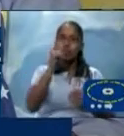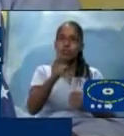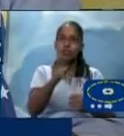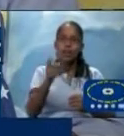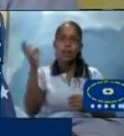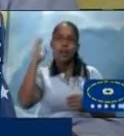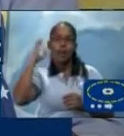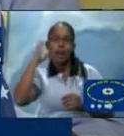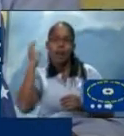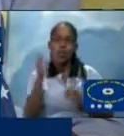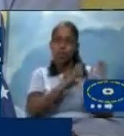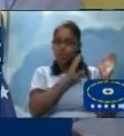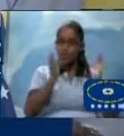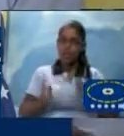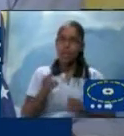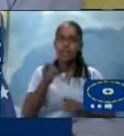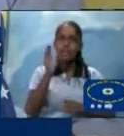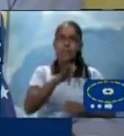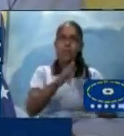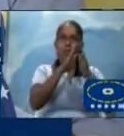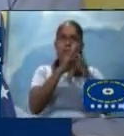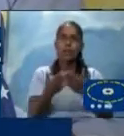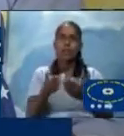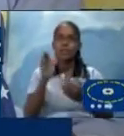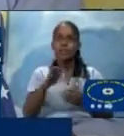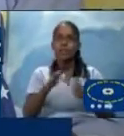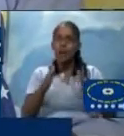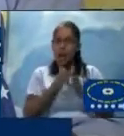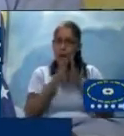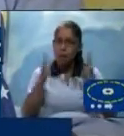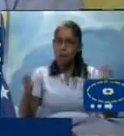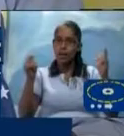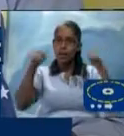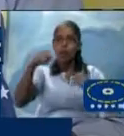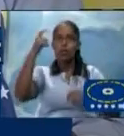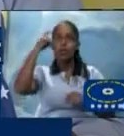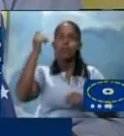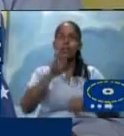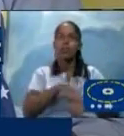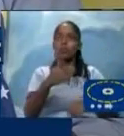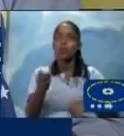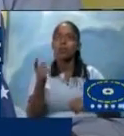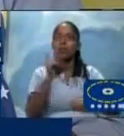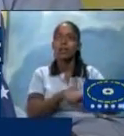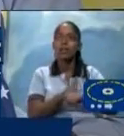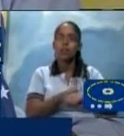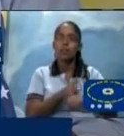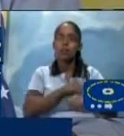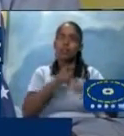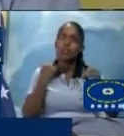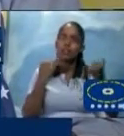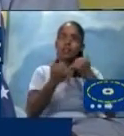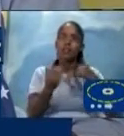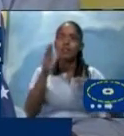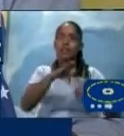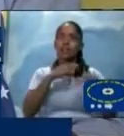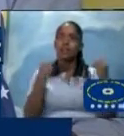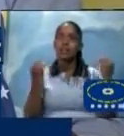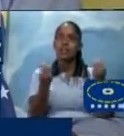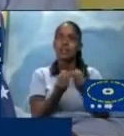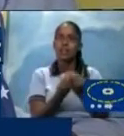cristiana, ahí está la palabra. La palabra está abierta hoy en día porque el tiempo del fin está